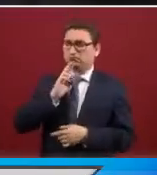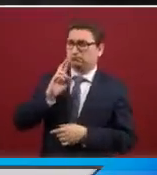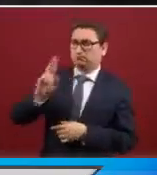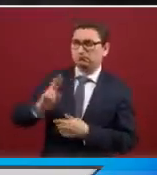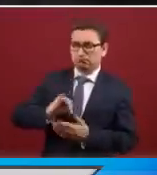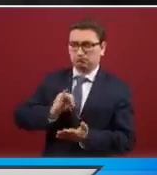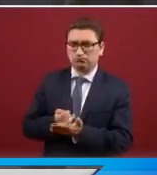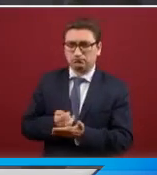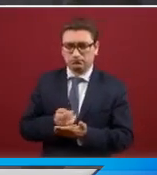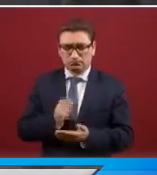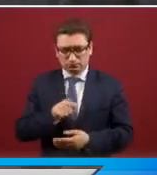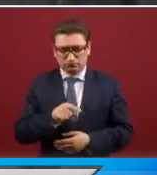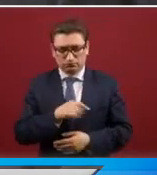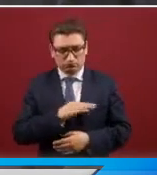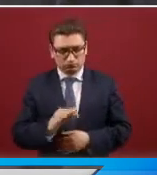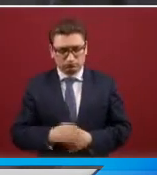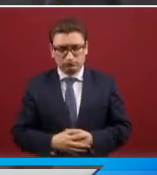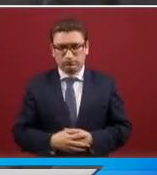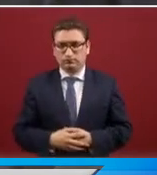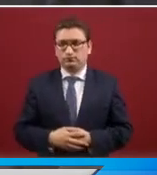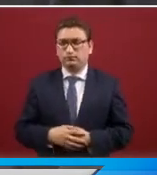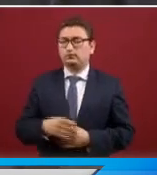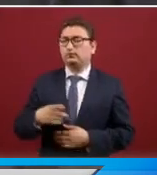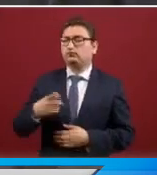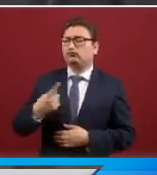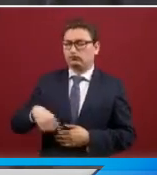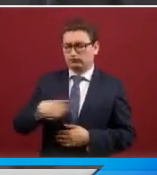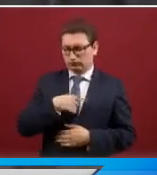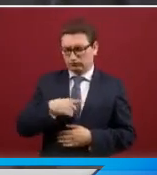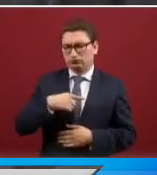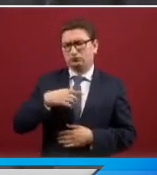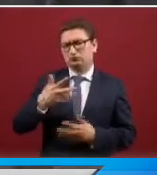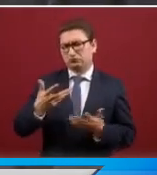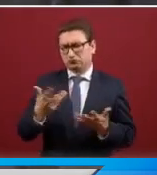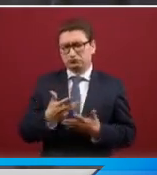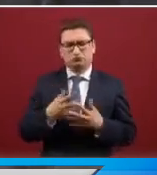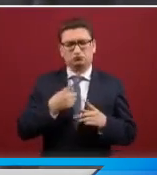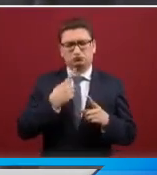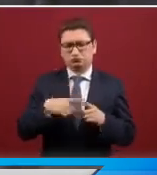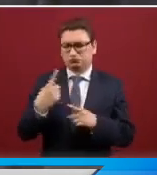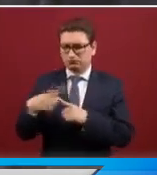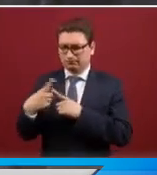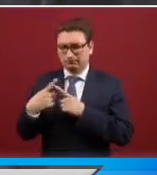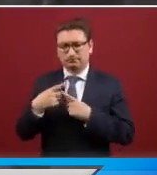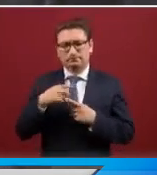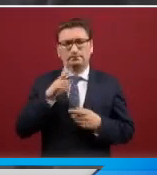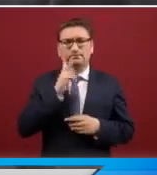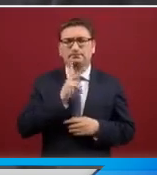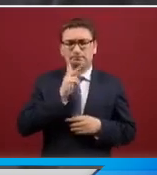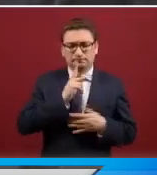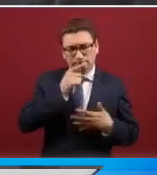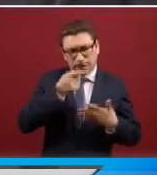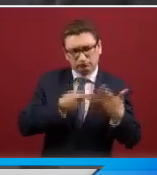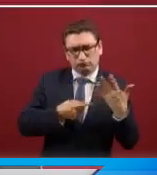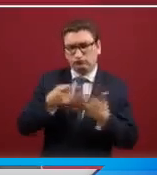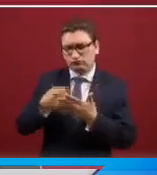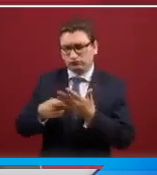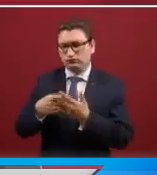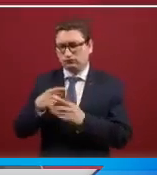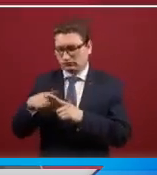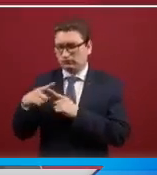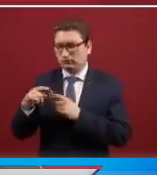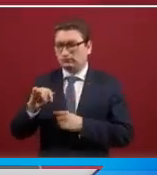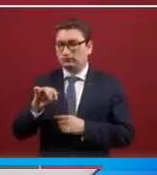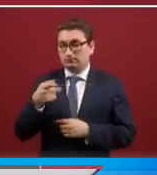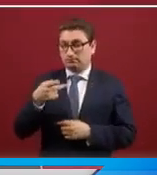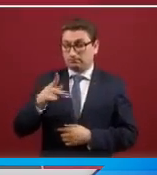Respuesta a aranceles. Se están viendo todas las opciones. No desea realizar un pronunciamiento si las negociaciones no tienen un buen